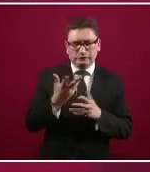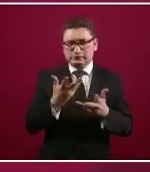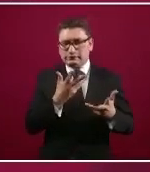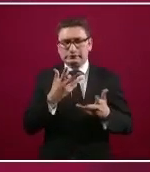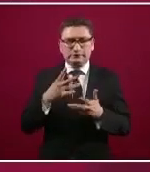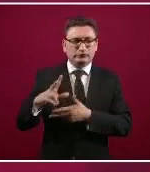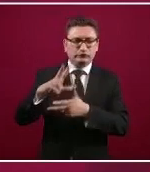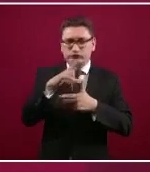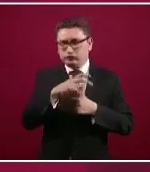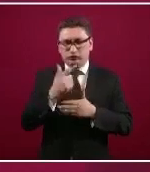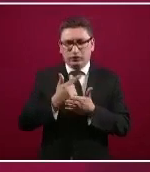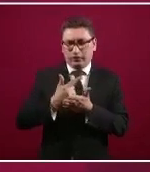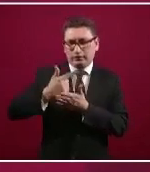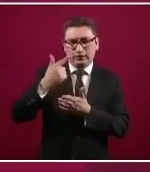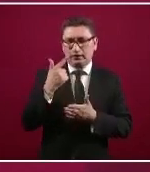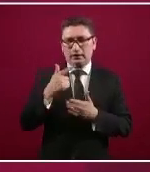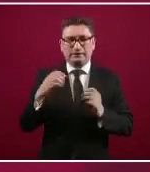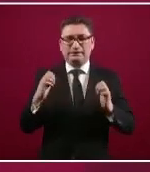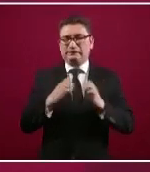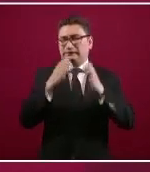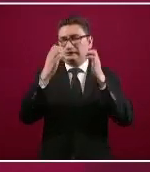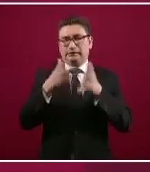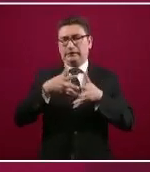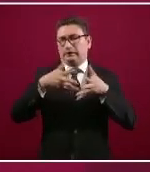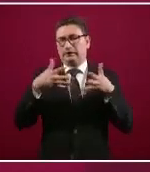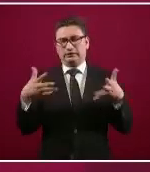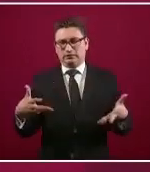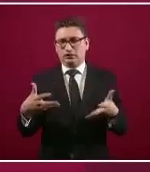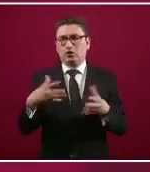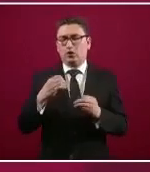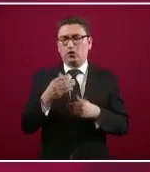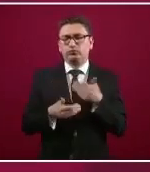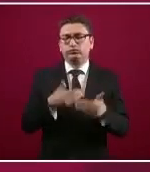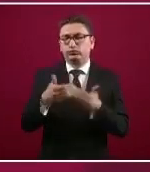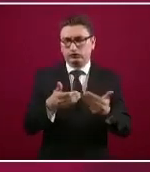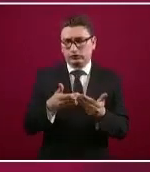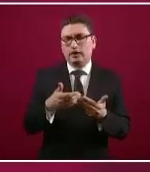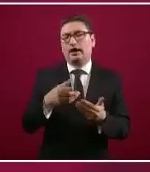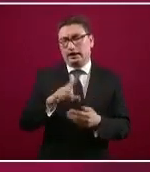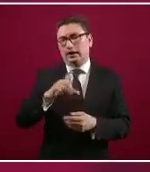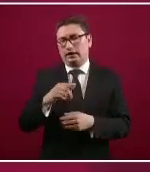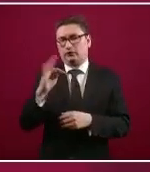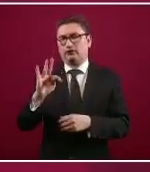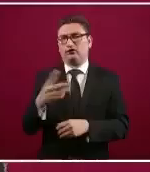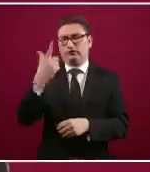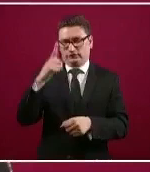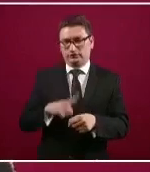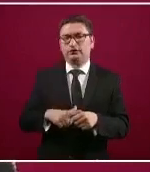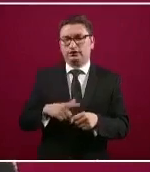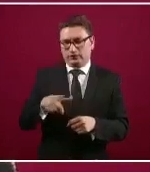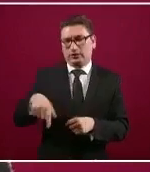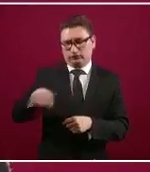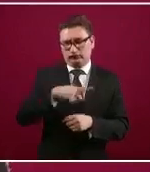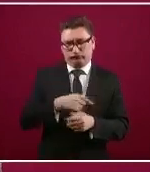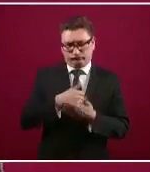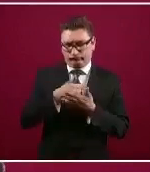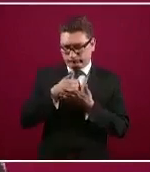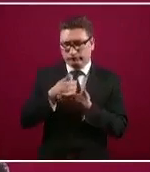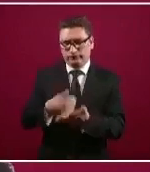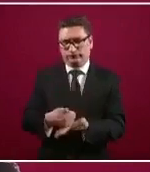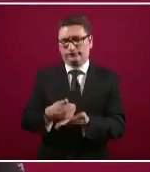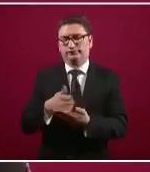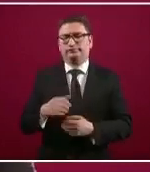rebasadas en la atención de la emergencia o en procesos también de planeación, la Federación acude